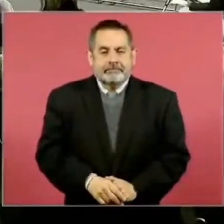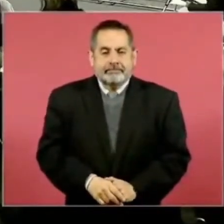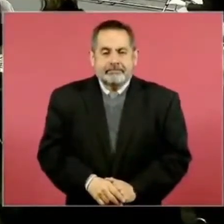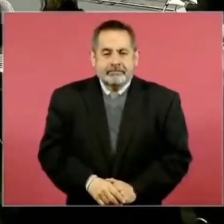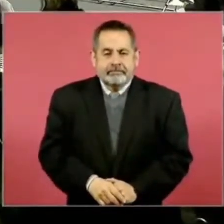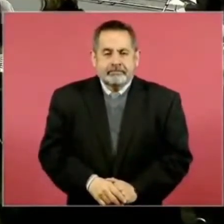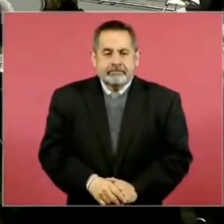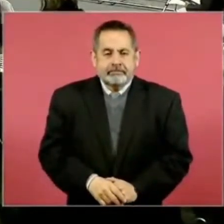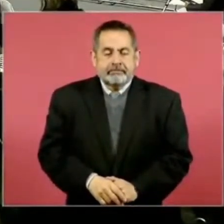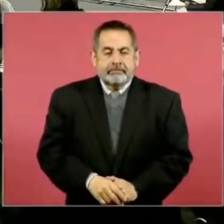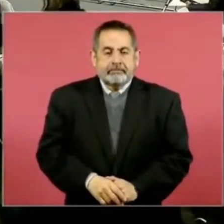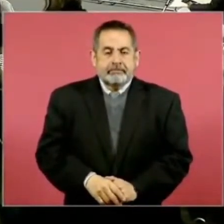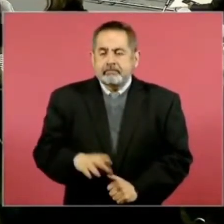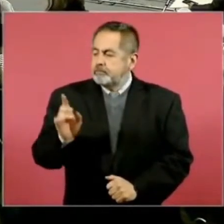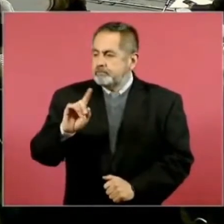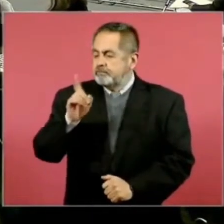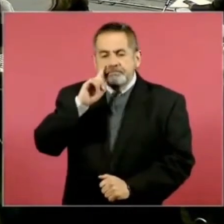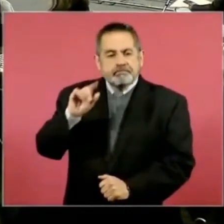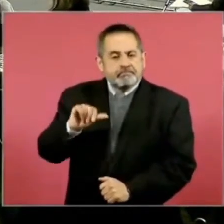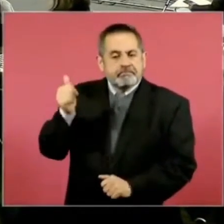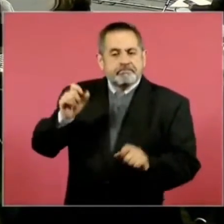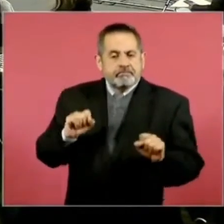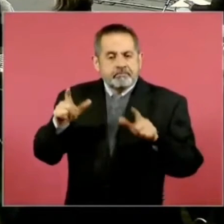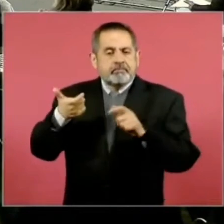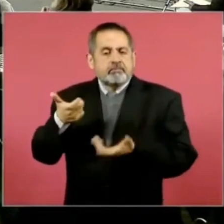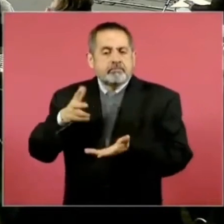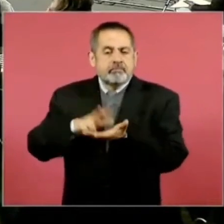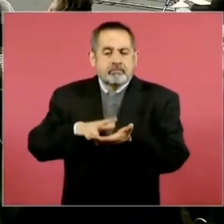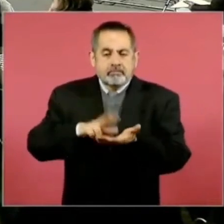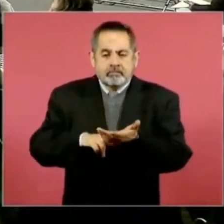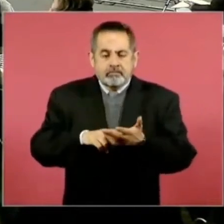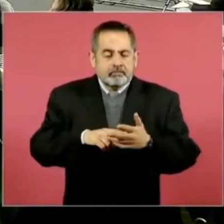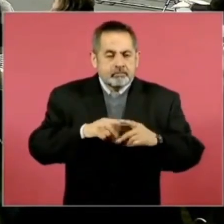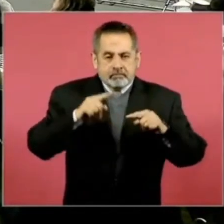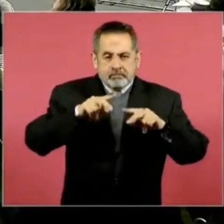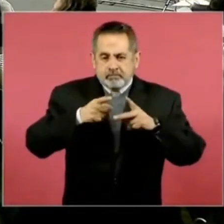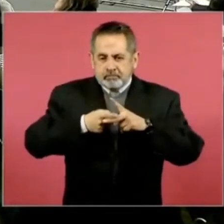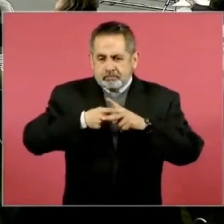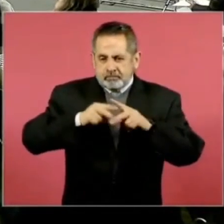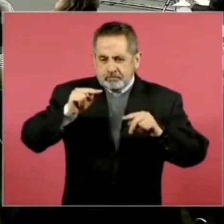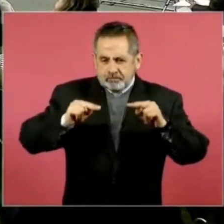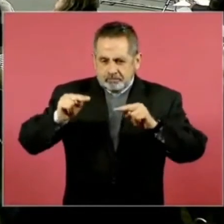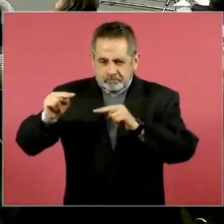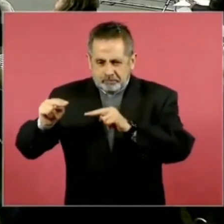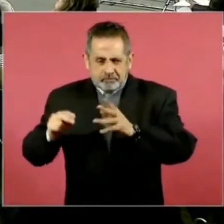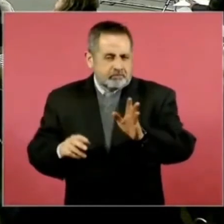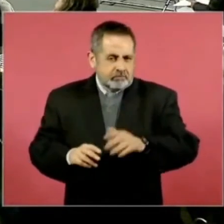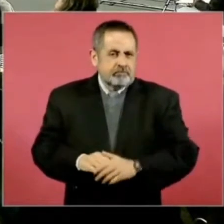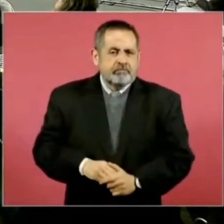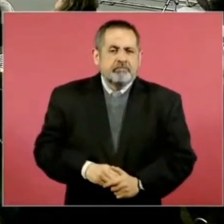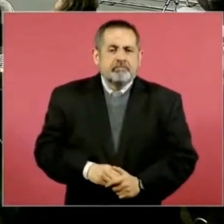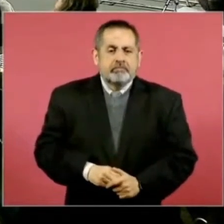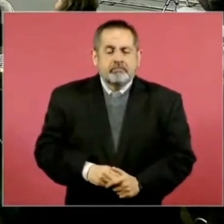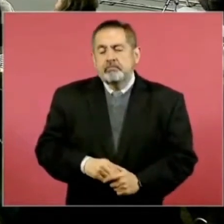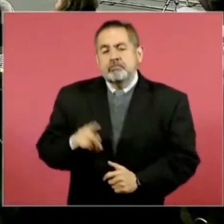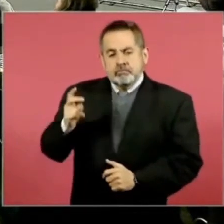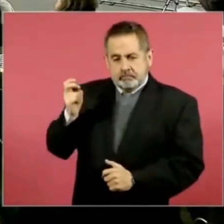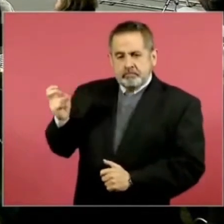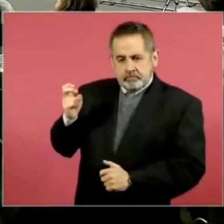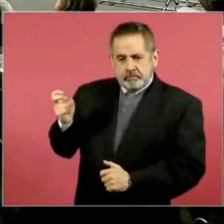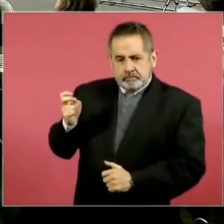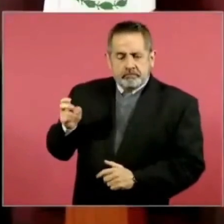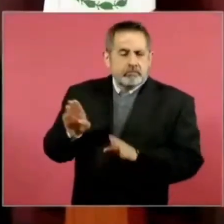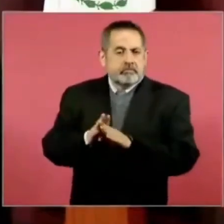No, pero a ver si tenemos los precios. Sí, este es el comportamiento